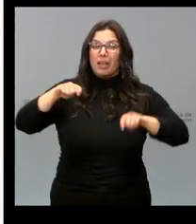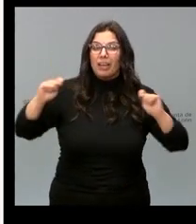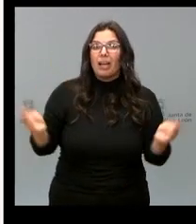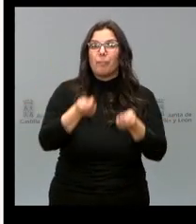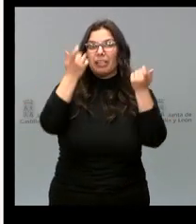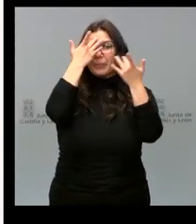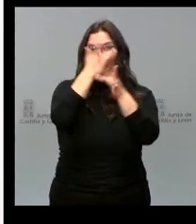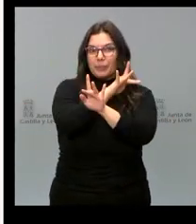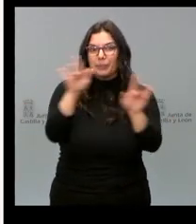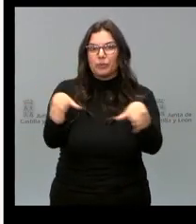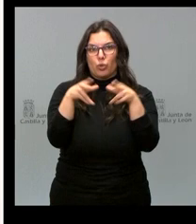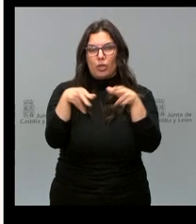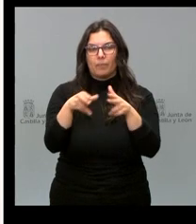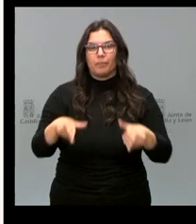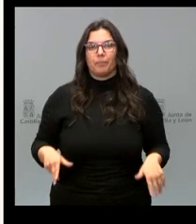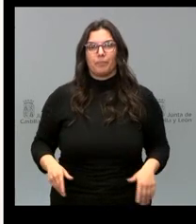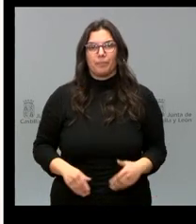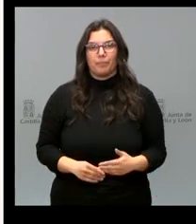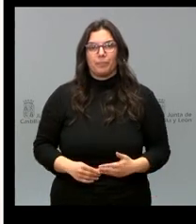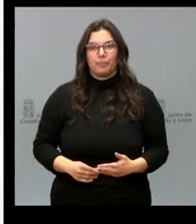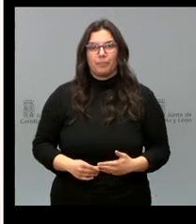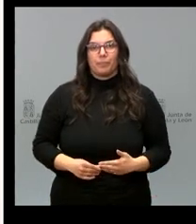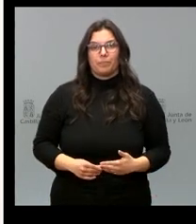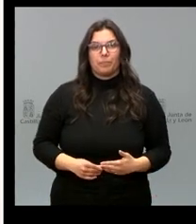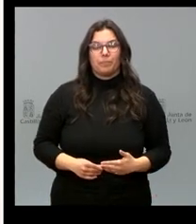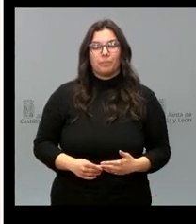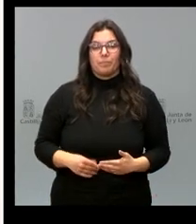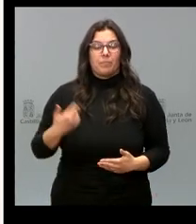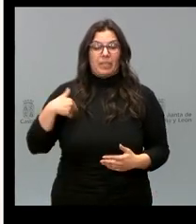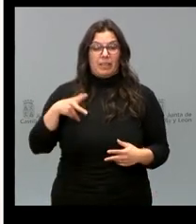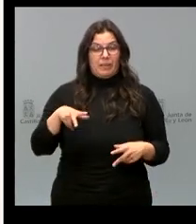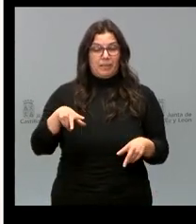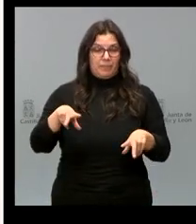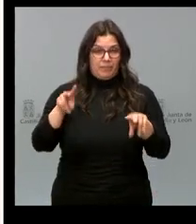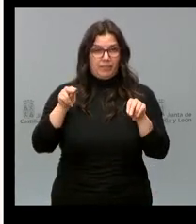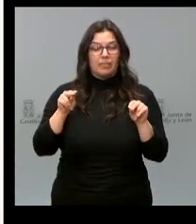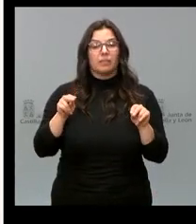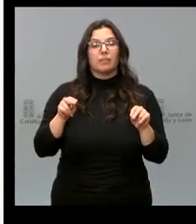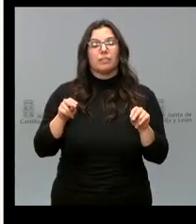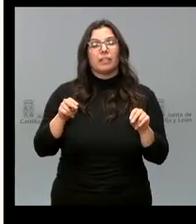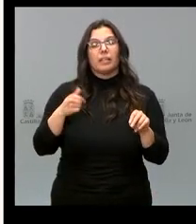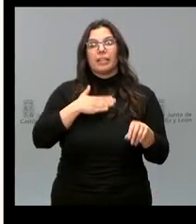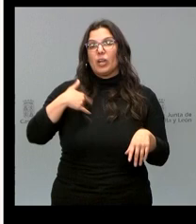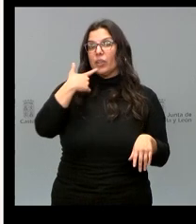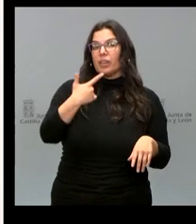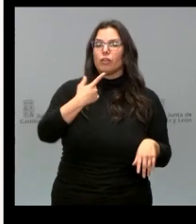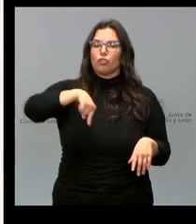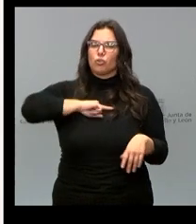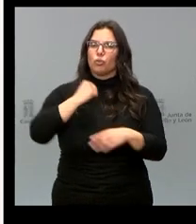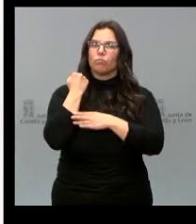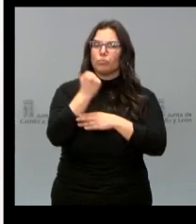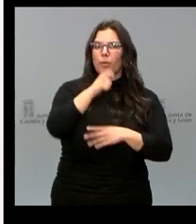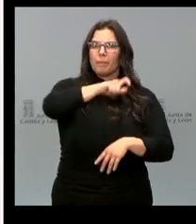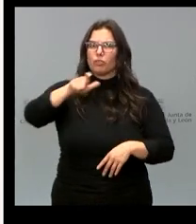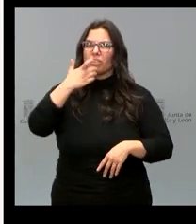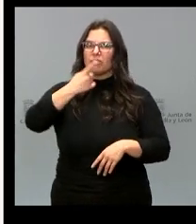de sensibilización social. Quiero ya, para ir concluyendo, decir que estamos con las personas que